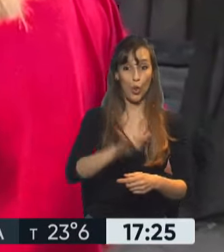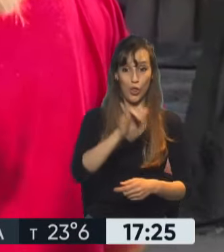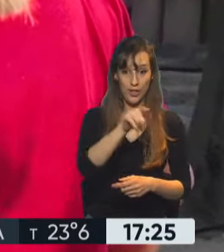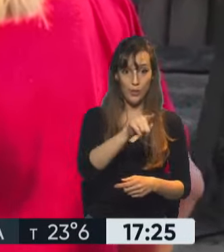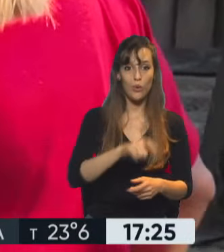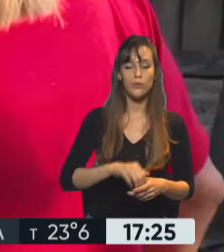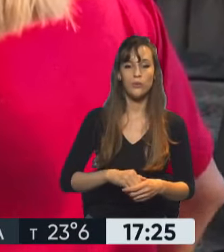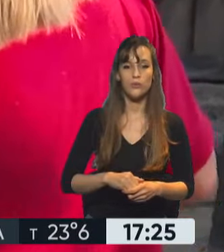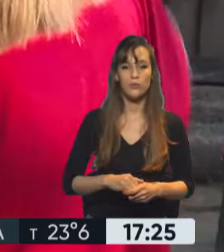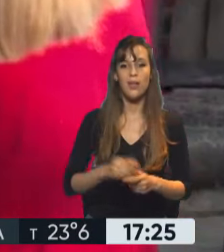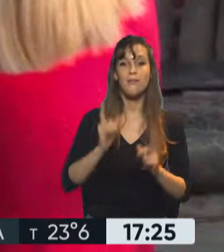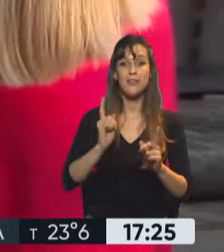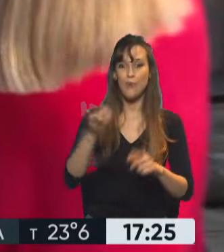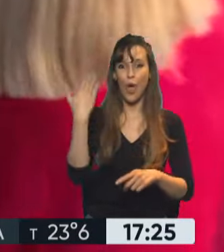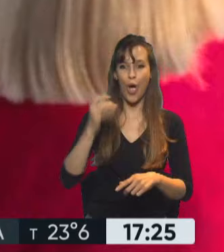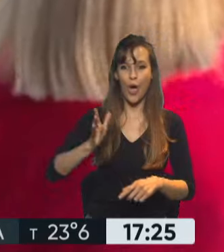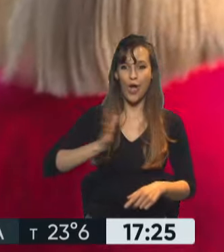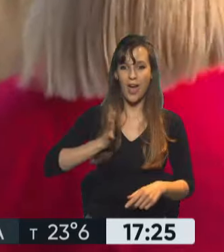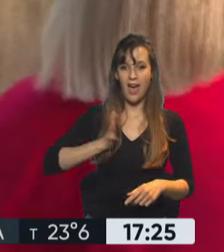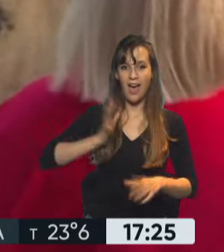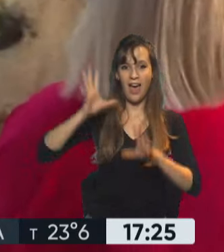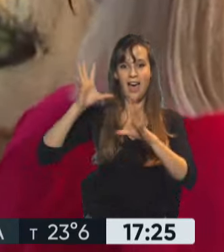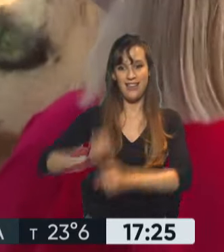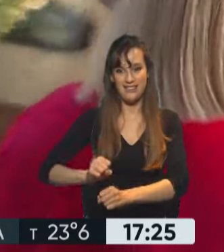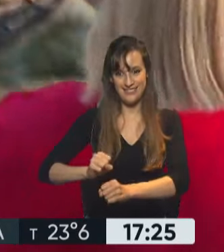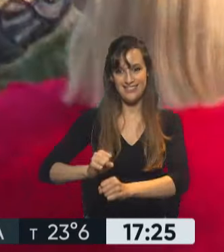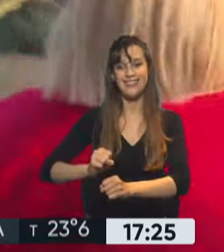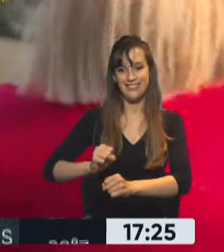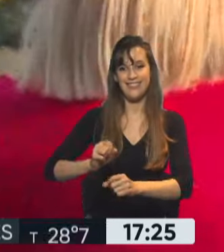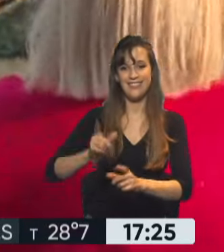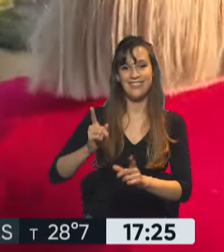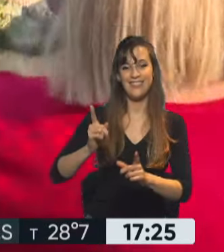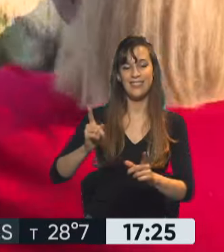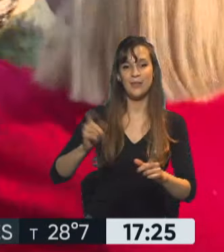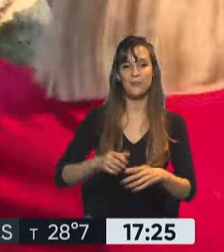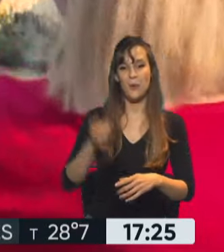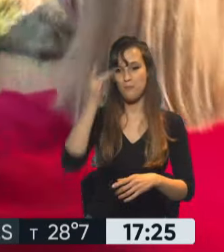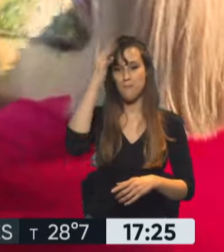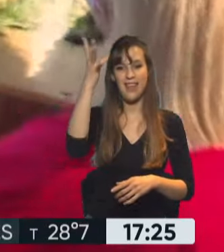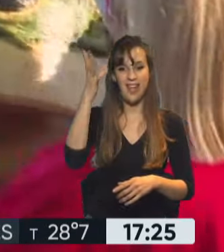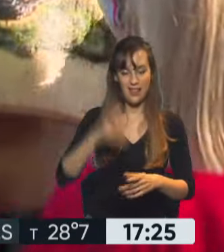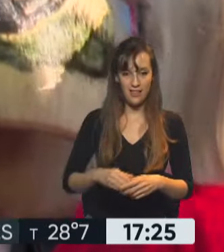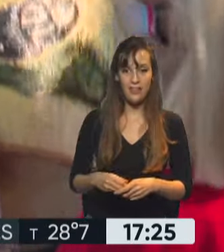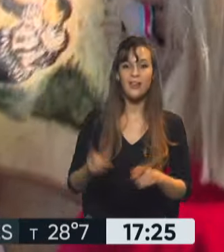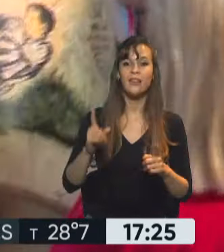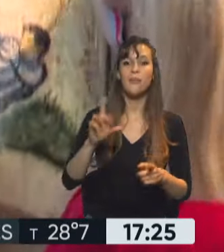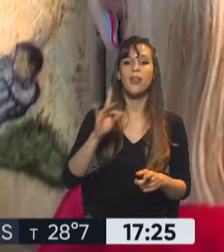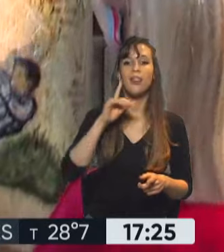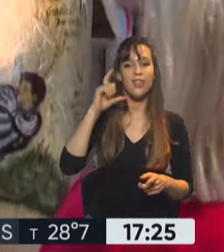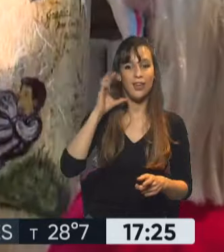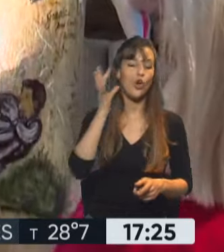cuando atajaste el penal. Claro. ¿Cuántos penales? ¿Cuántos penales? Pero el penal de la. Y acá está, Diego con la, levantando la copa,